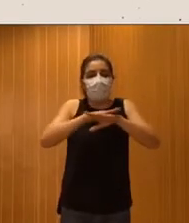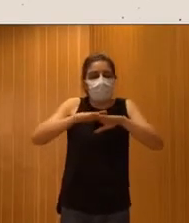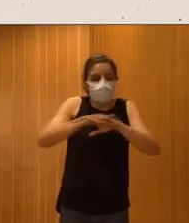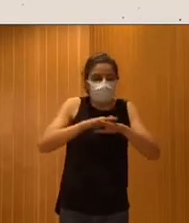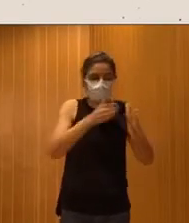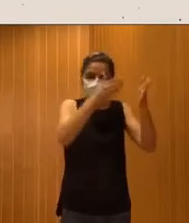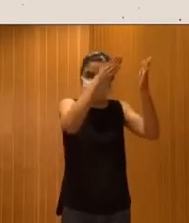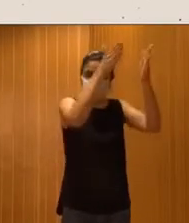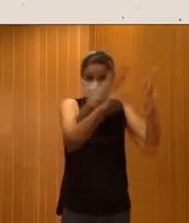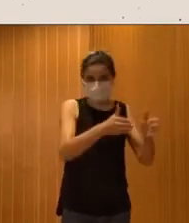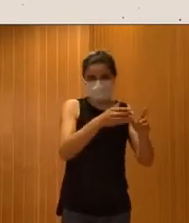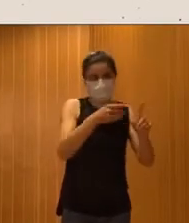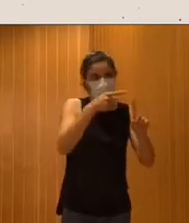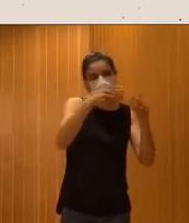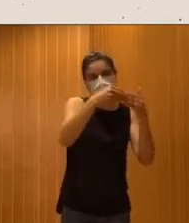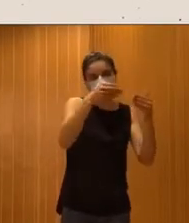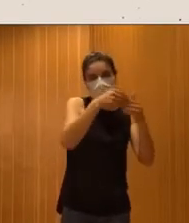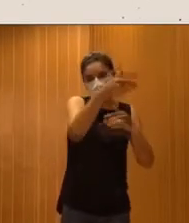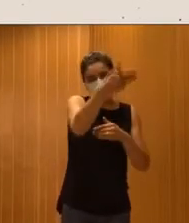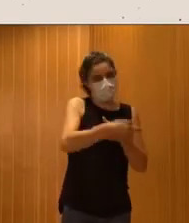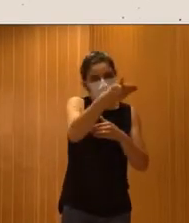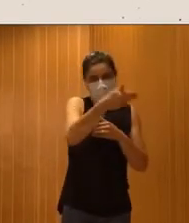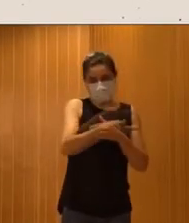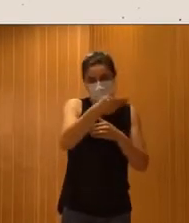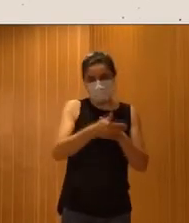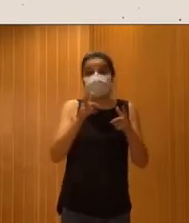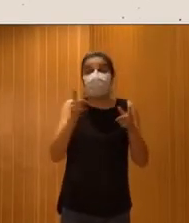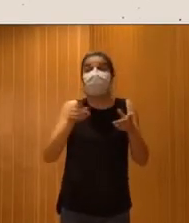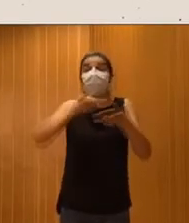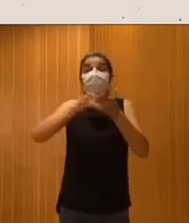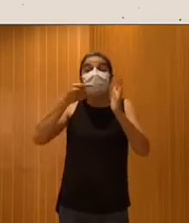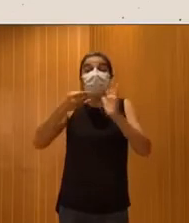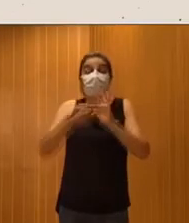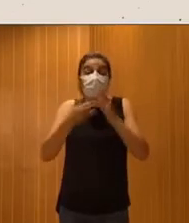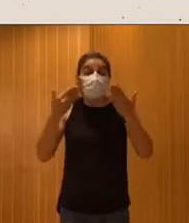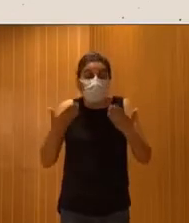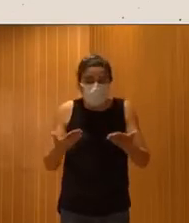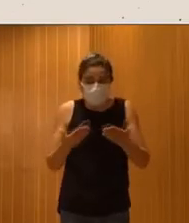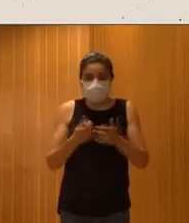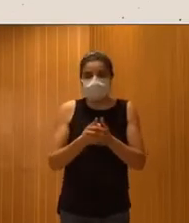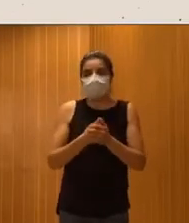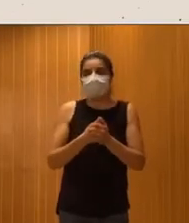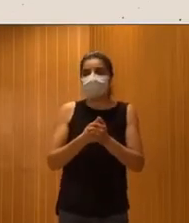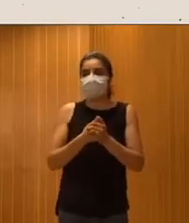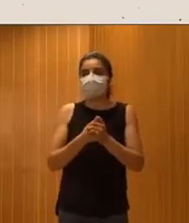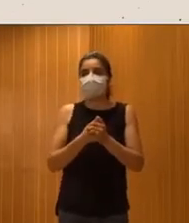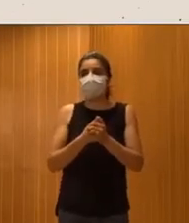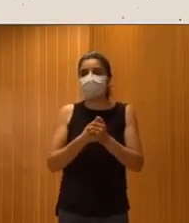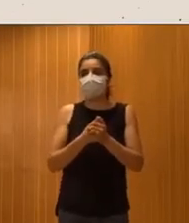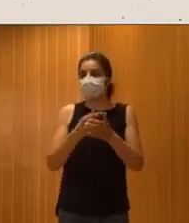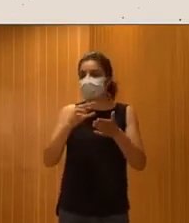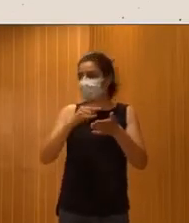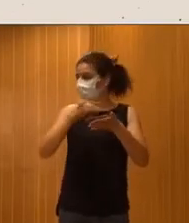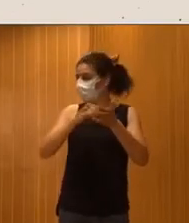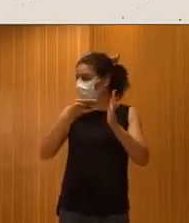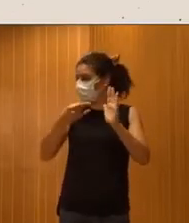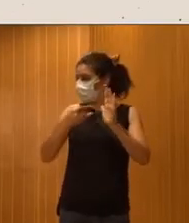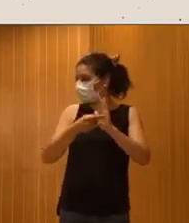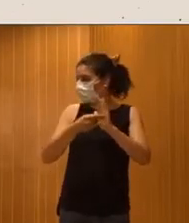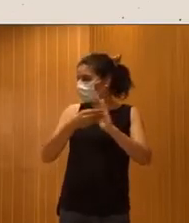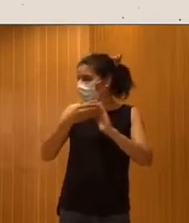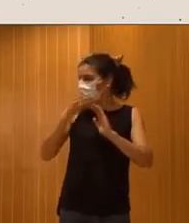base de todo esto. Entonces, la solución que nosotros proponemos a todos estos problemas son los criterios CROM, es el